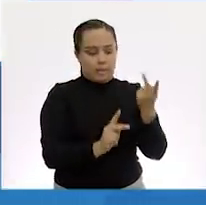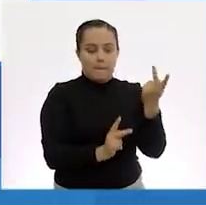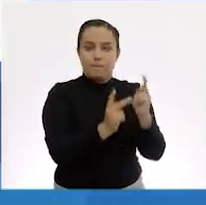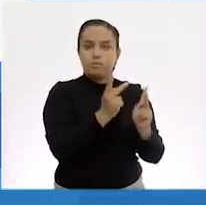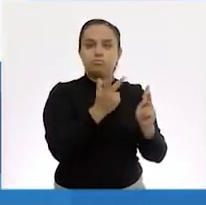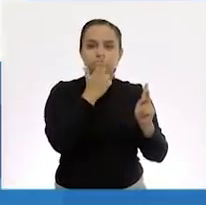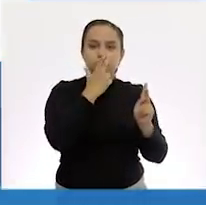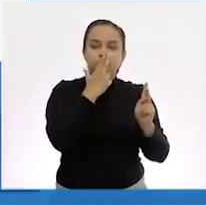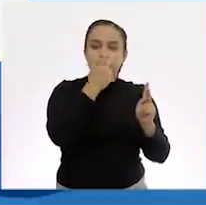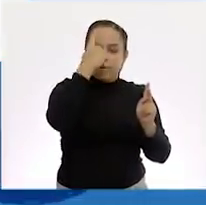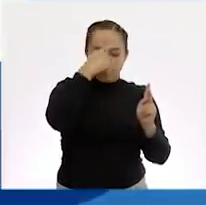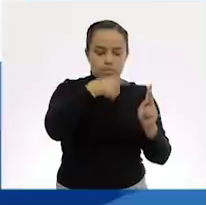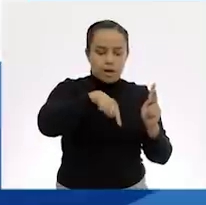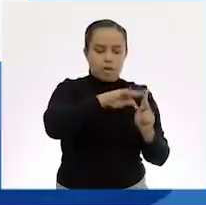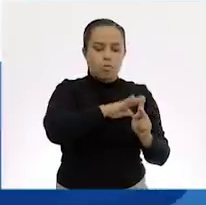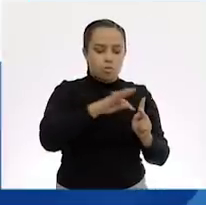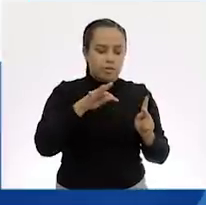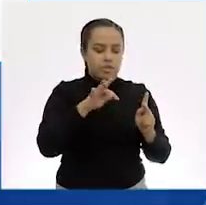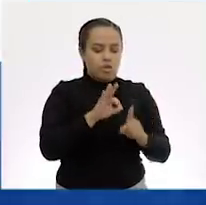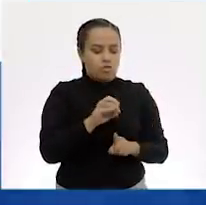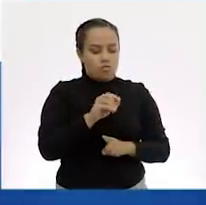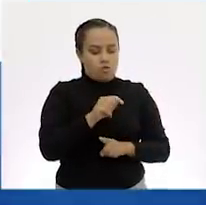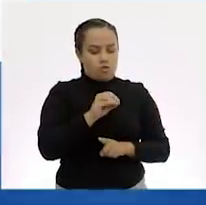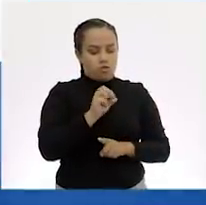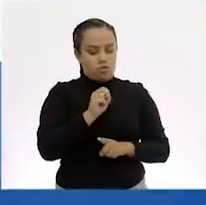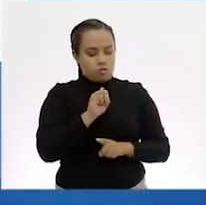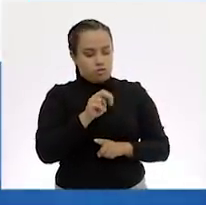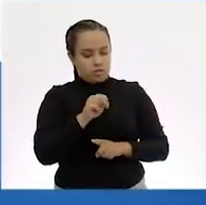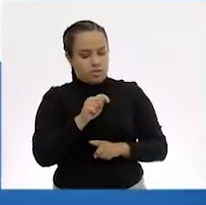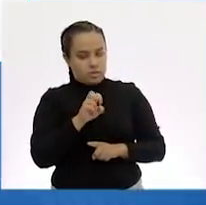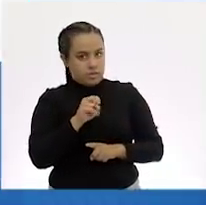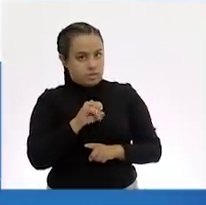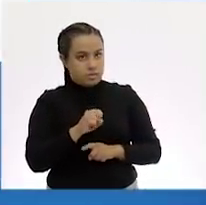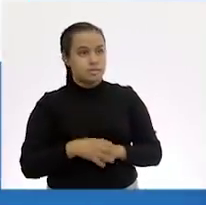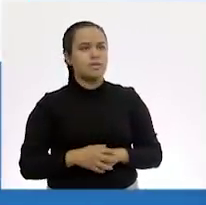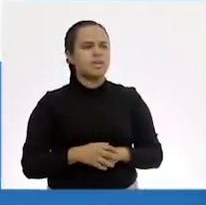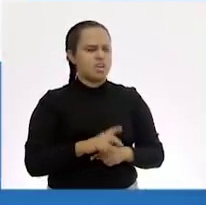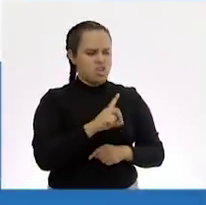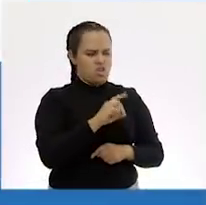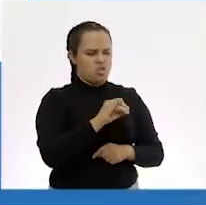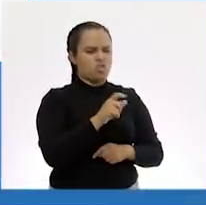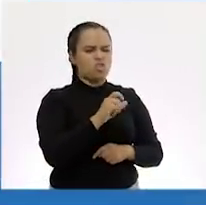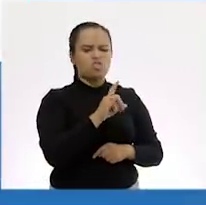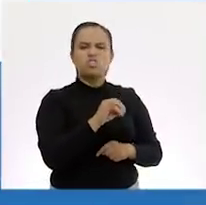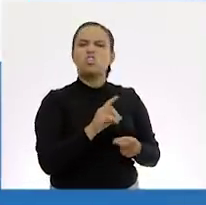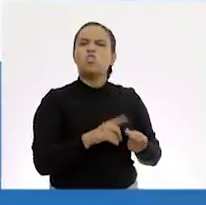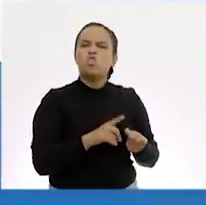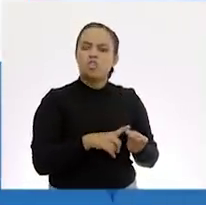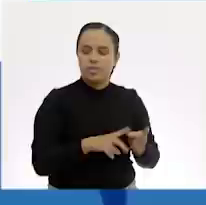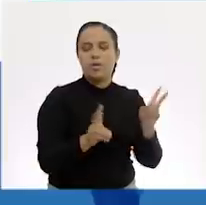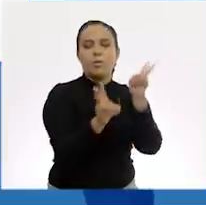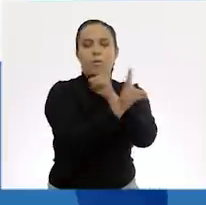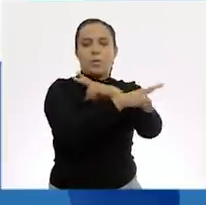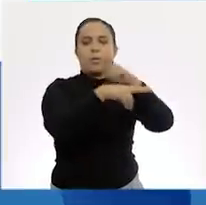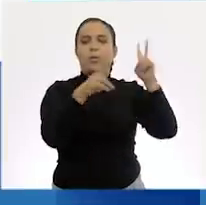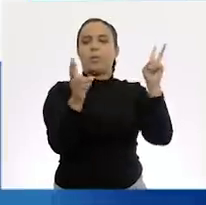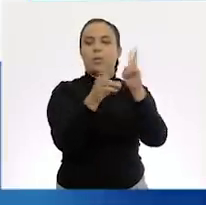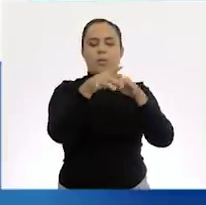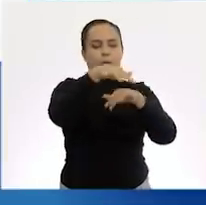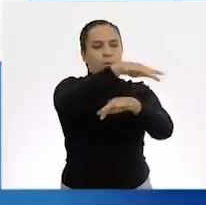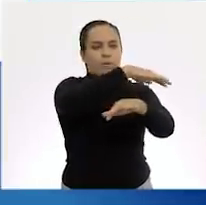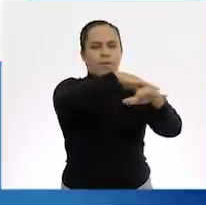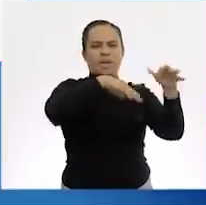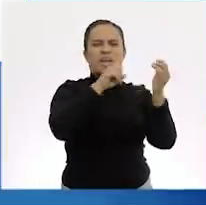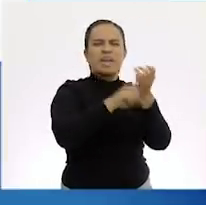plantas utilizan para hacer la fotosíntesis. Muy bien. El dióxido de carbono está en el aire y está formado por moléculas que